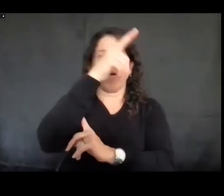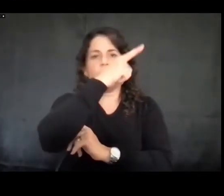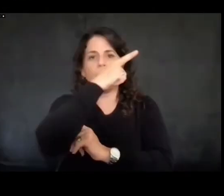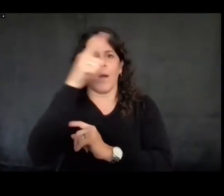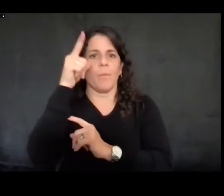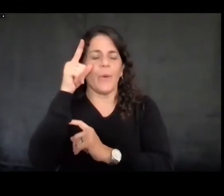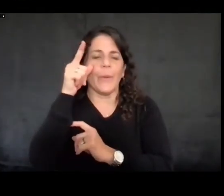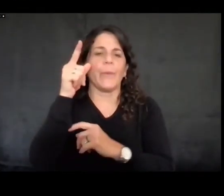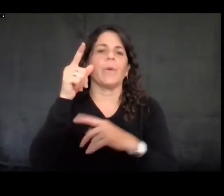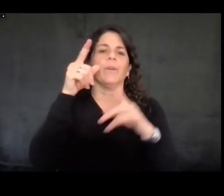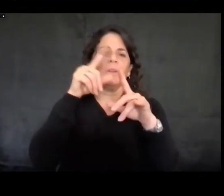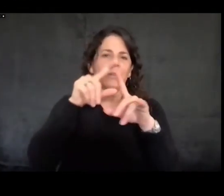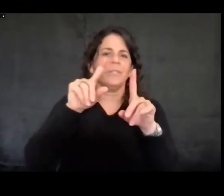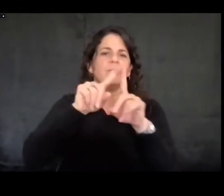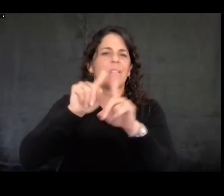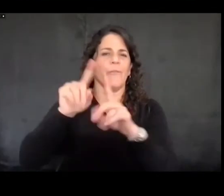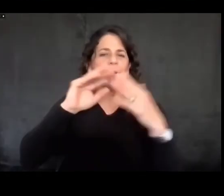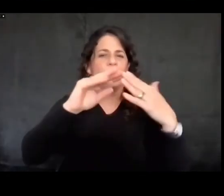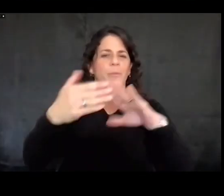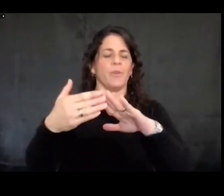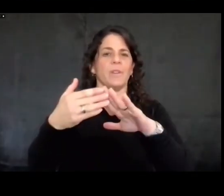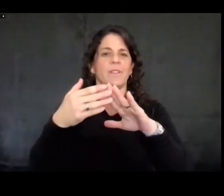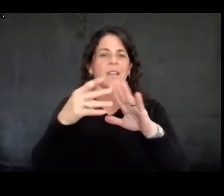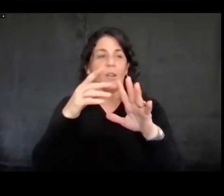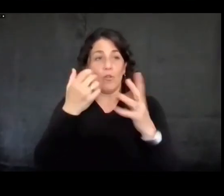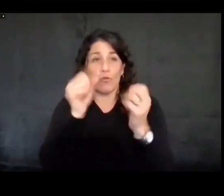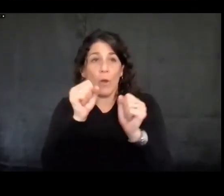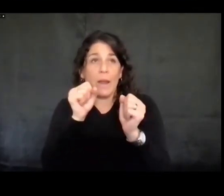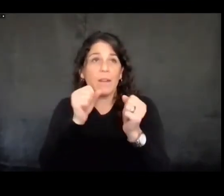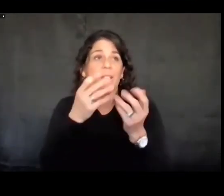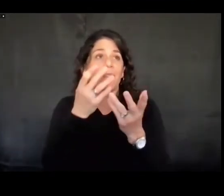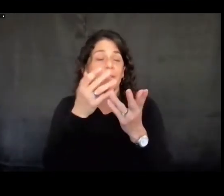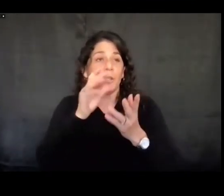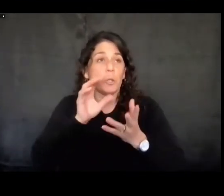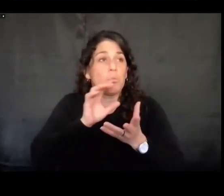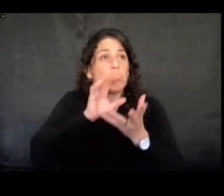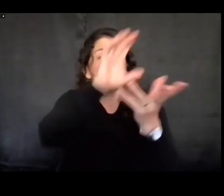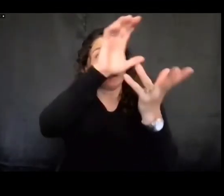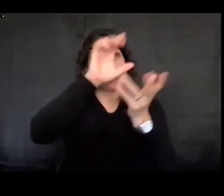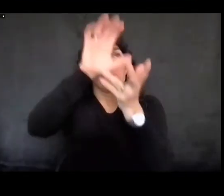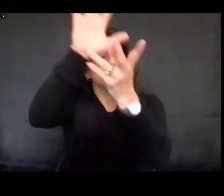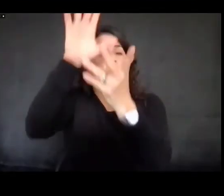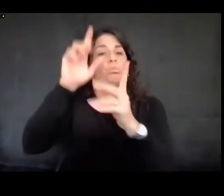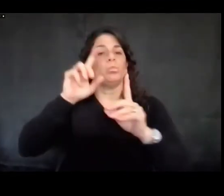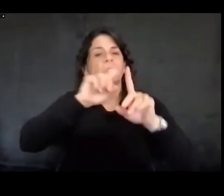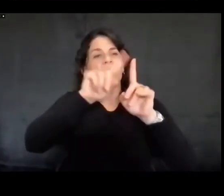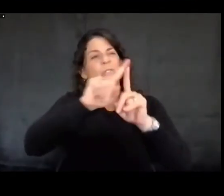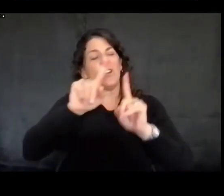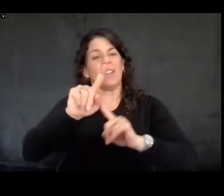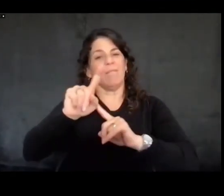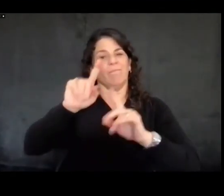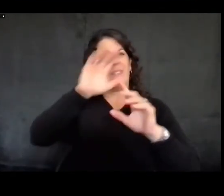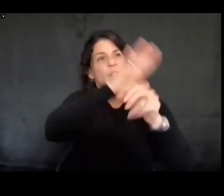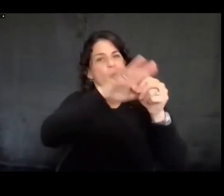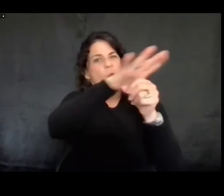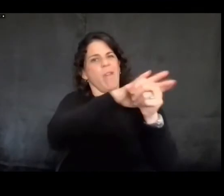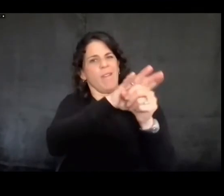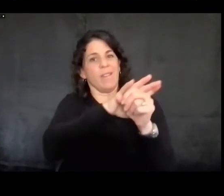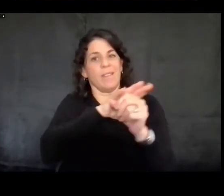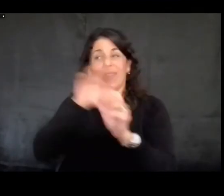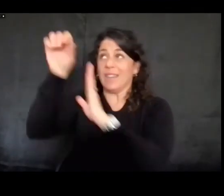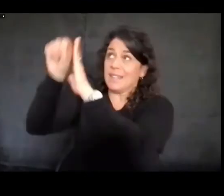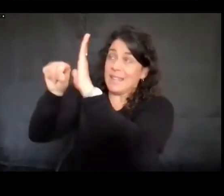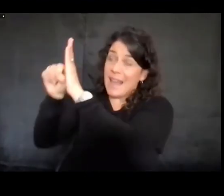tomaría con respecto a empujar empujar la vacuna esos códigos postales ese fue hecho